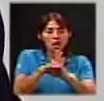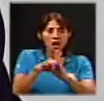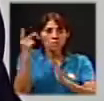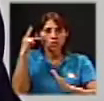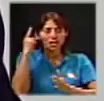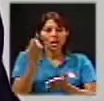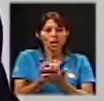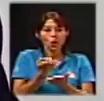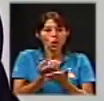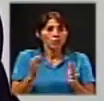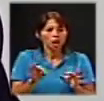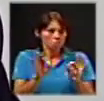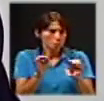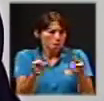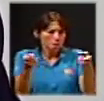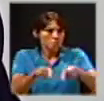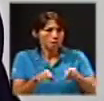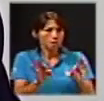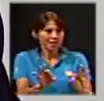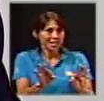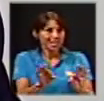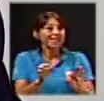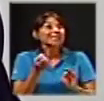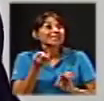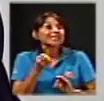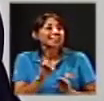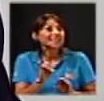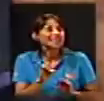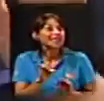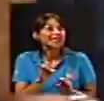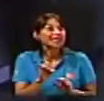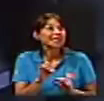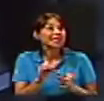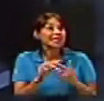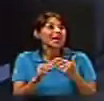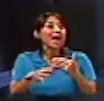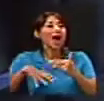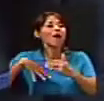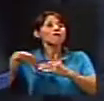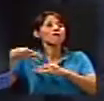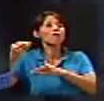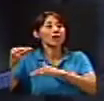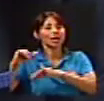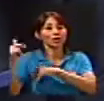económica, pues le sale bien si arriba, si fuera del país, está bien.